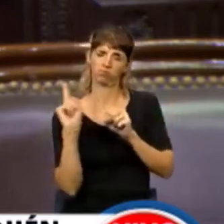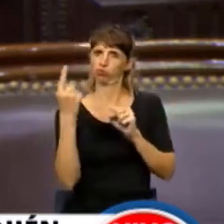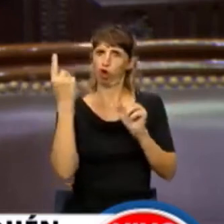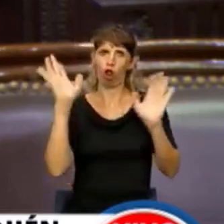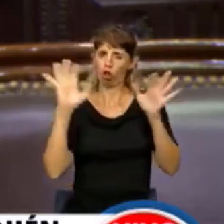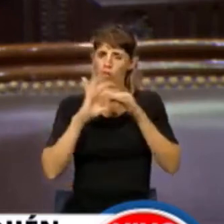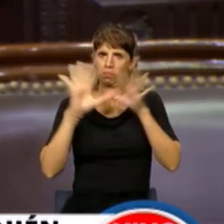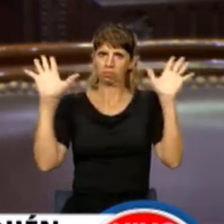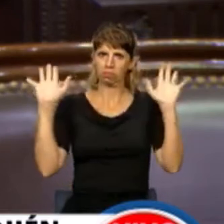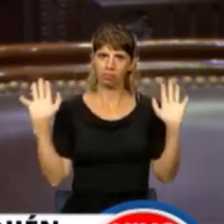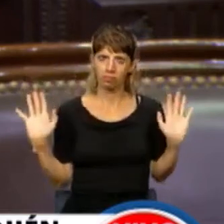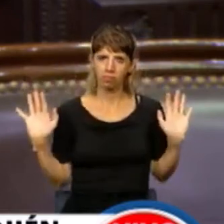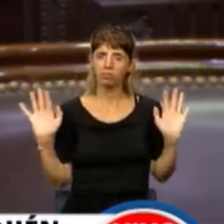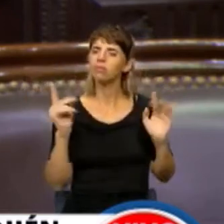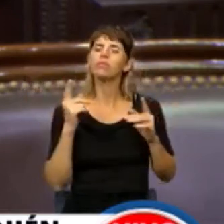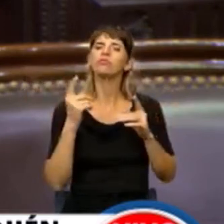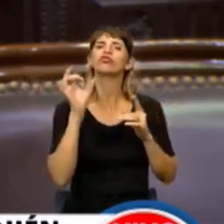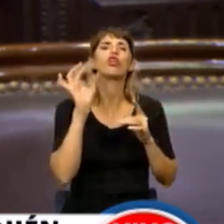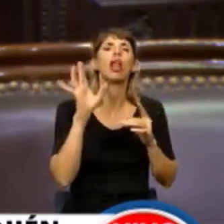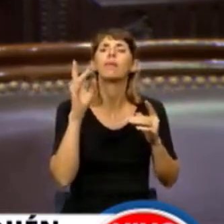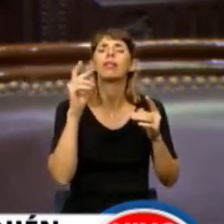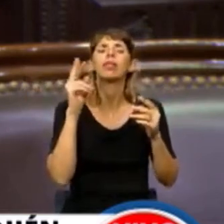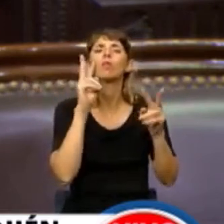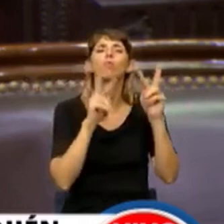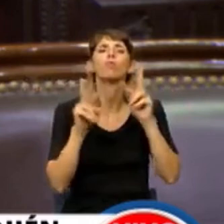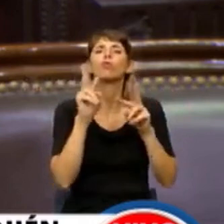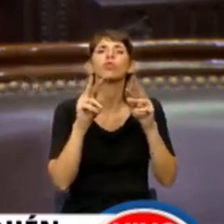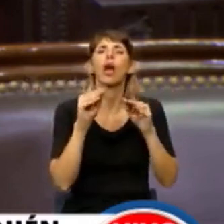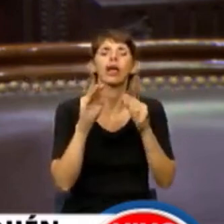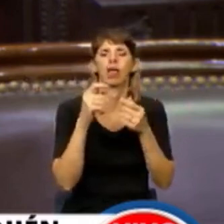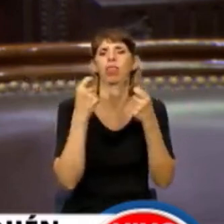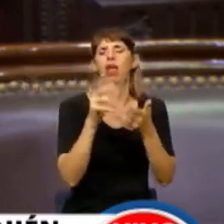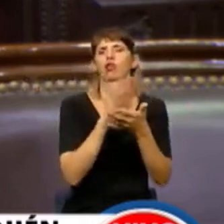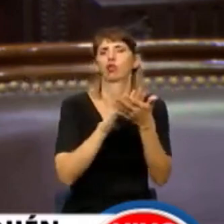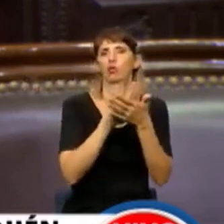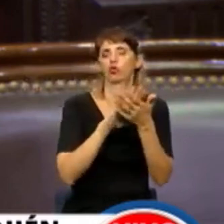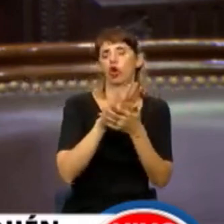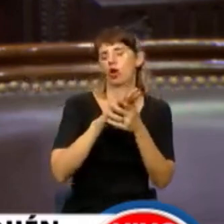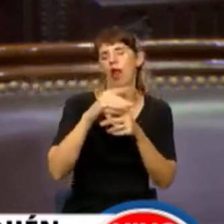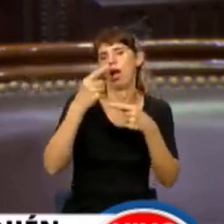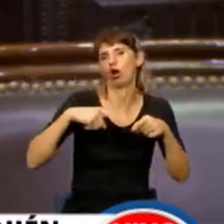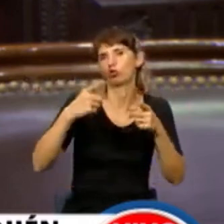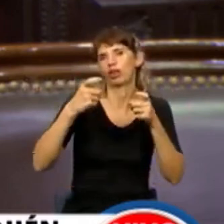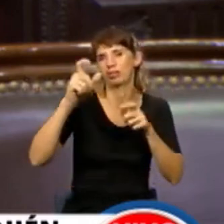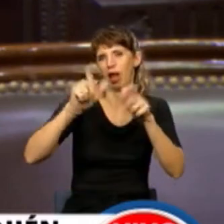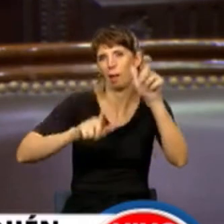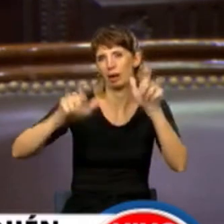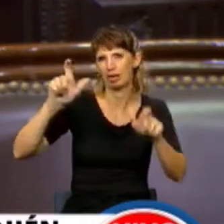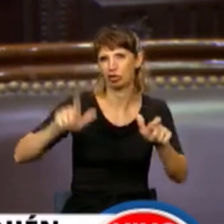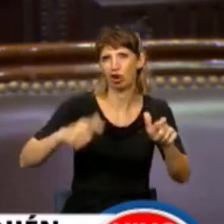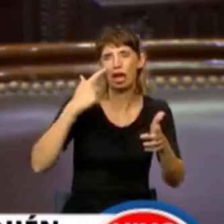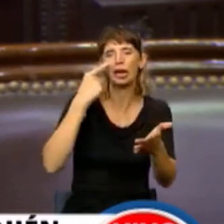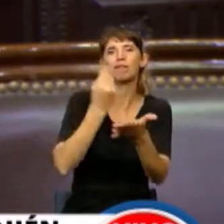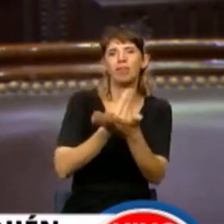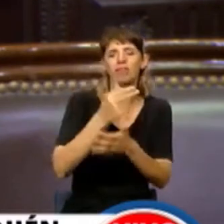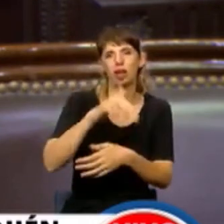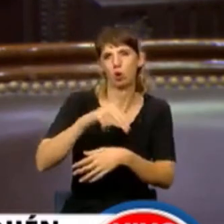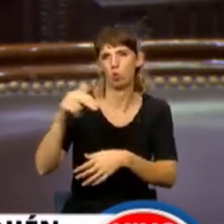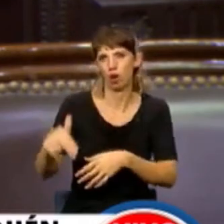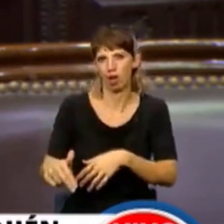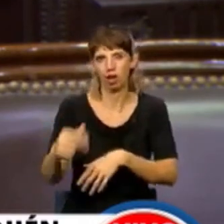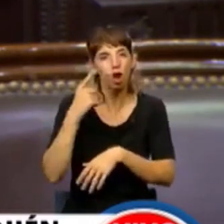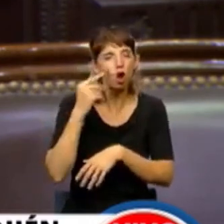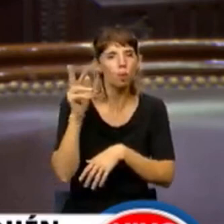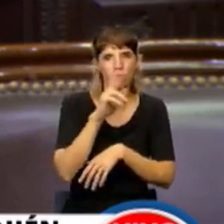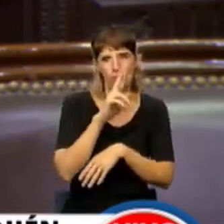importan las necesidades y los problemas de los neuquinos y de las neuquinas. Por eso, así como en algún momento hemos